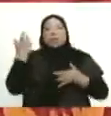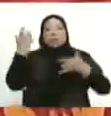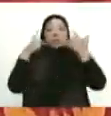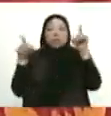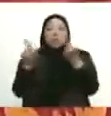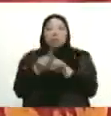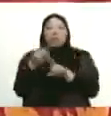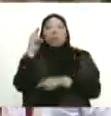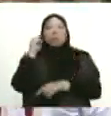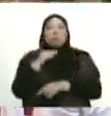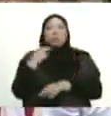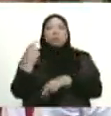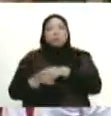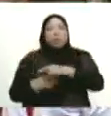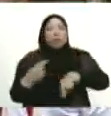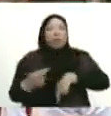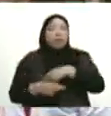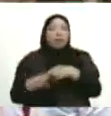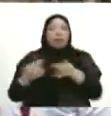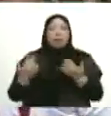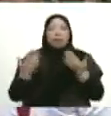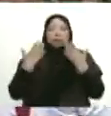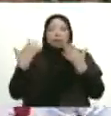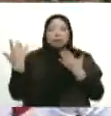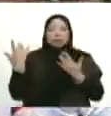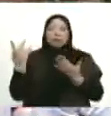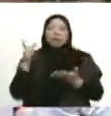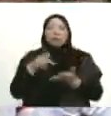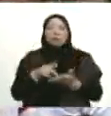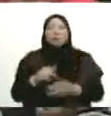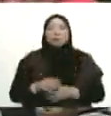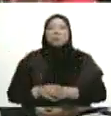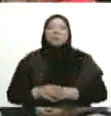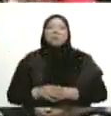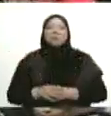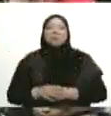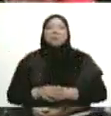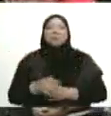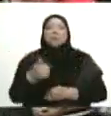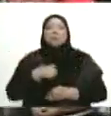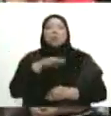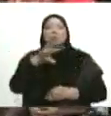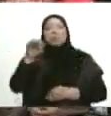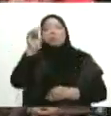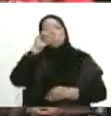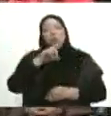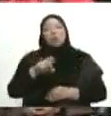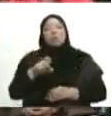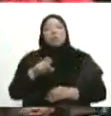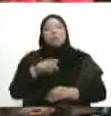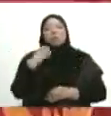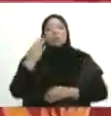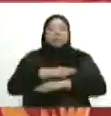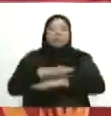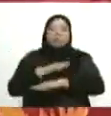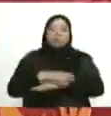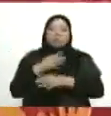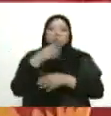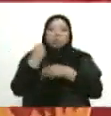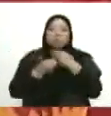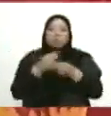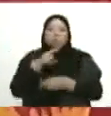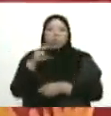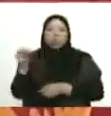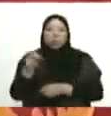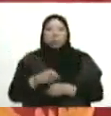chavista, bolivariana, revolucionaria. Yo digo 40 años para no desmoralizarlo, pero son 200.